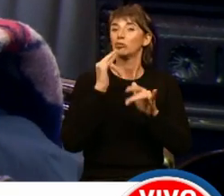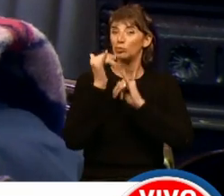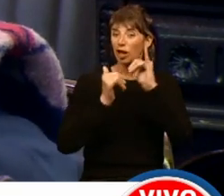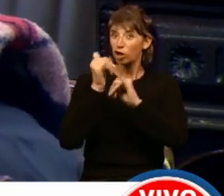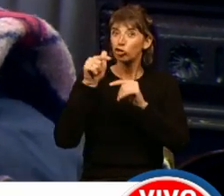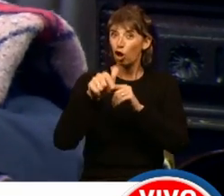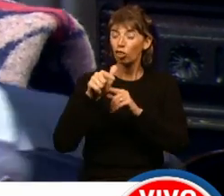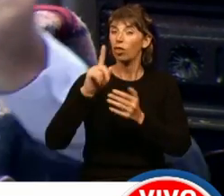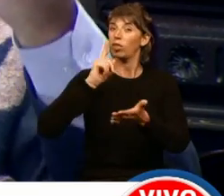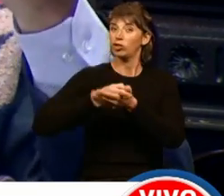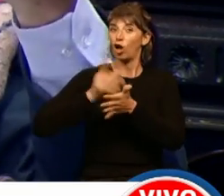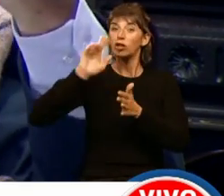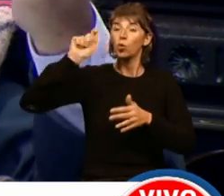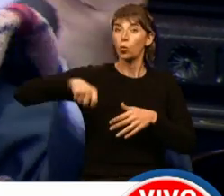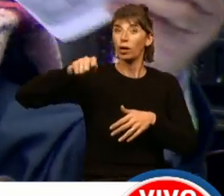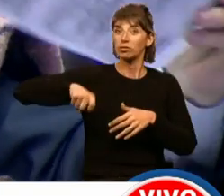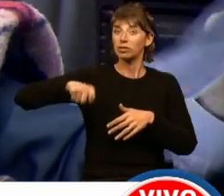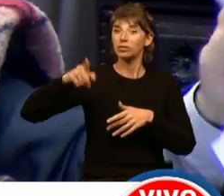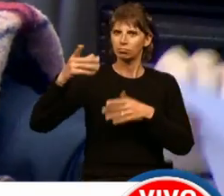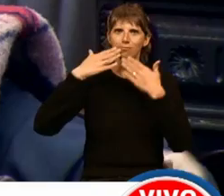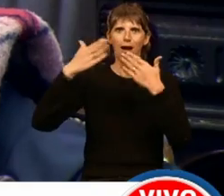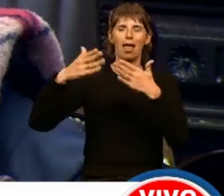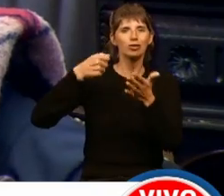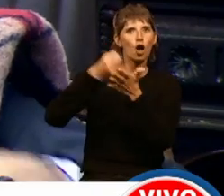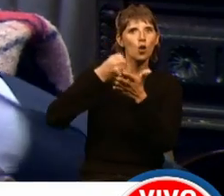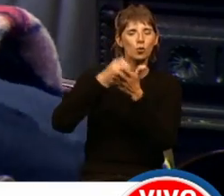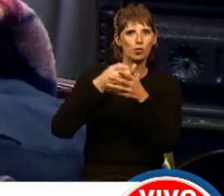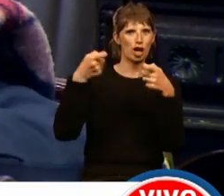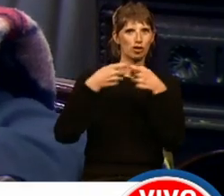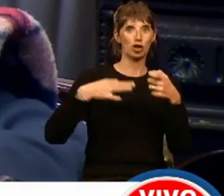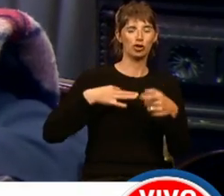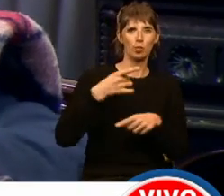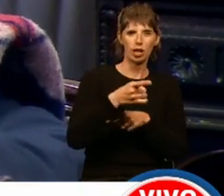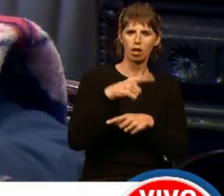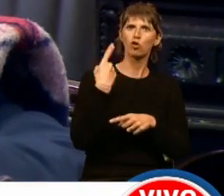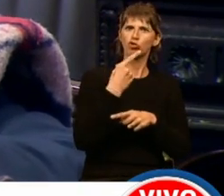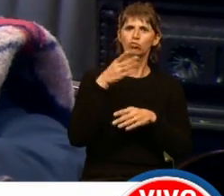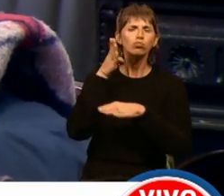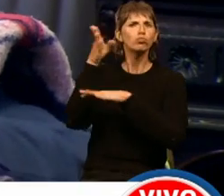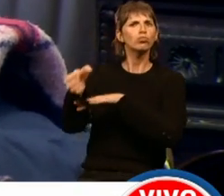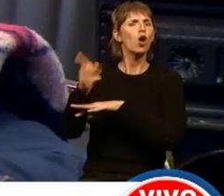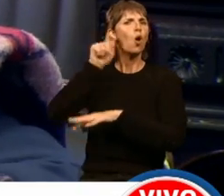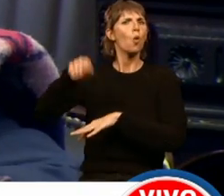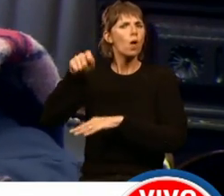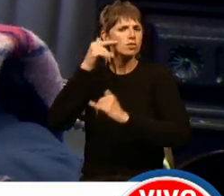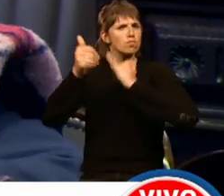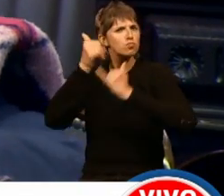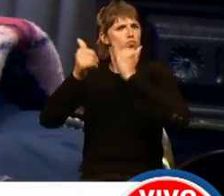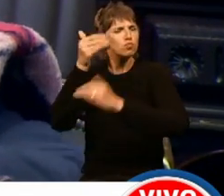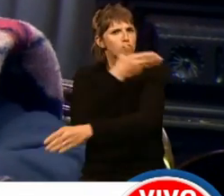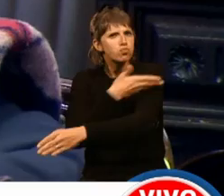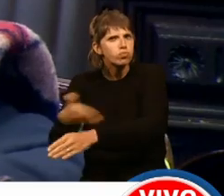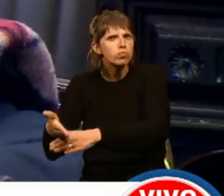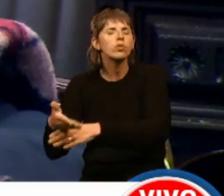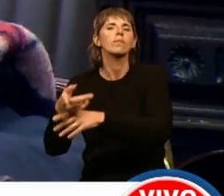que provenía de una organización civil y le decíamos al juez eran los argumentos de